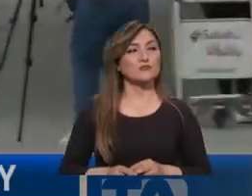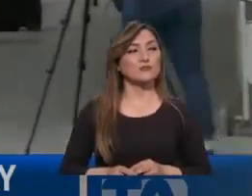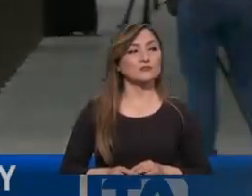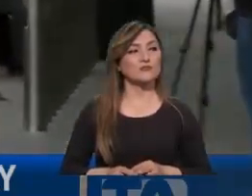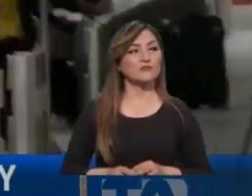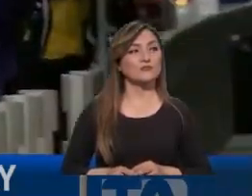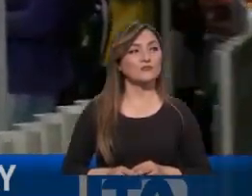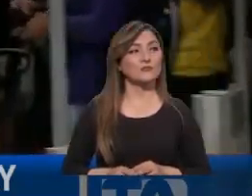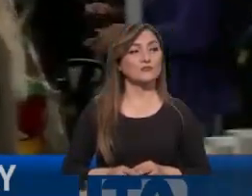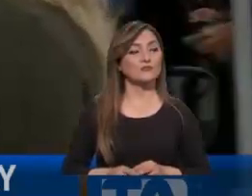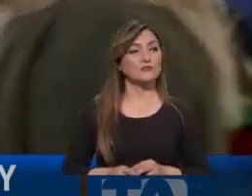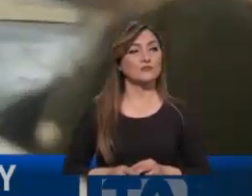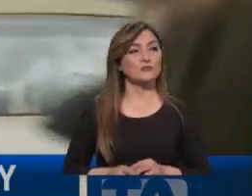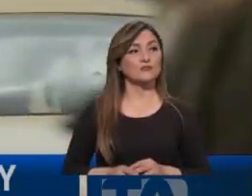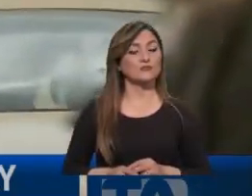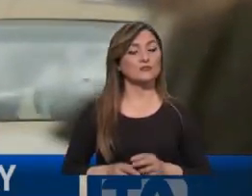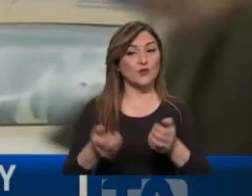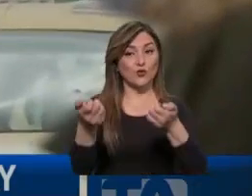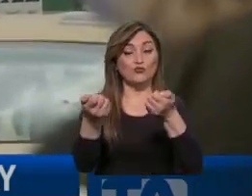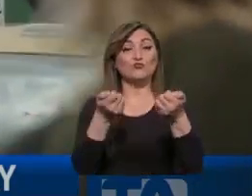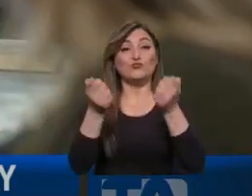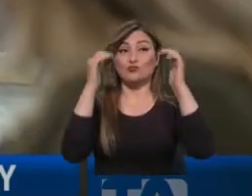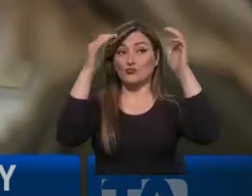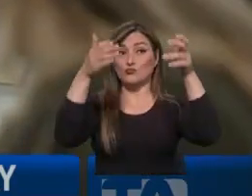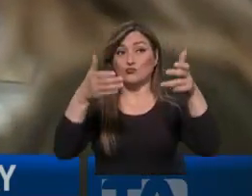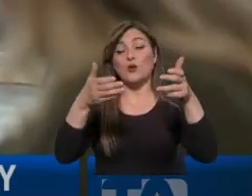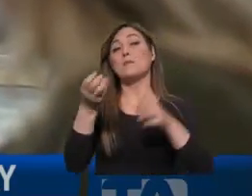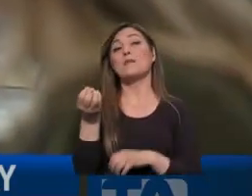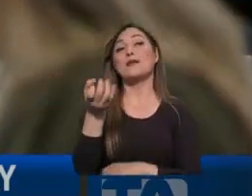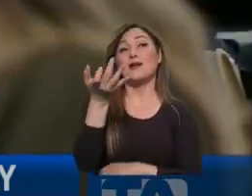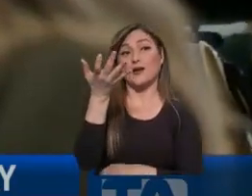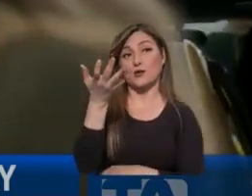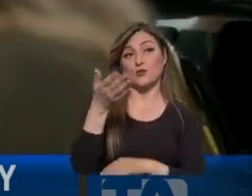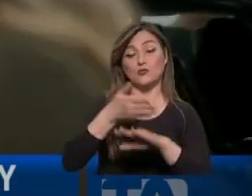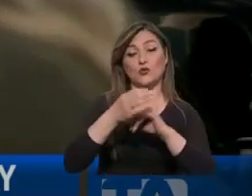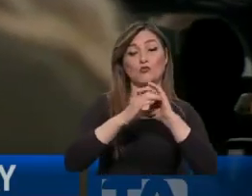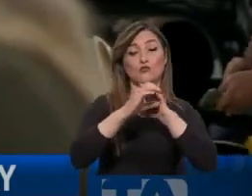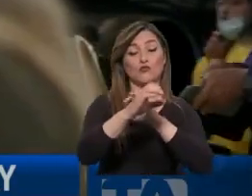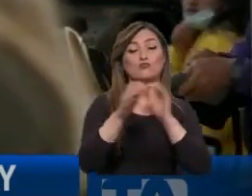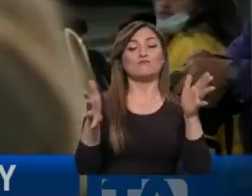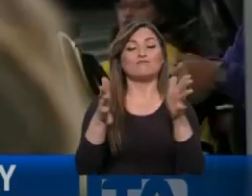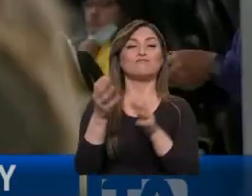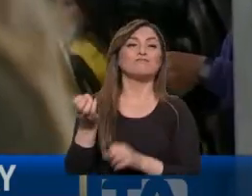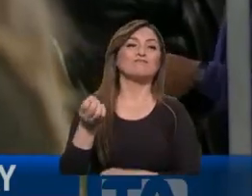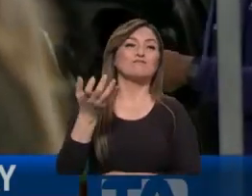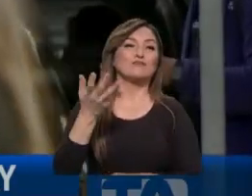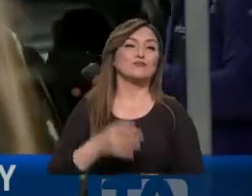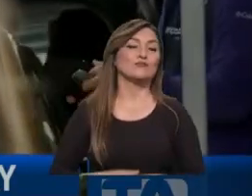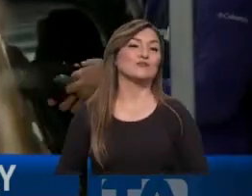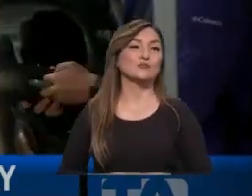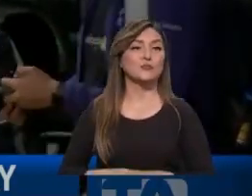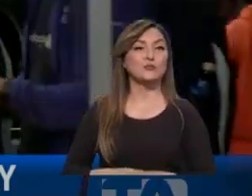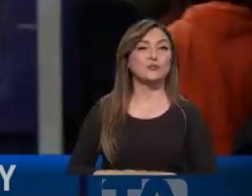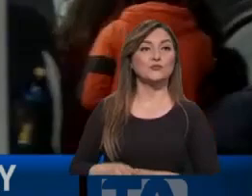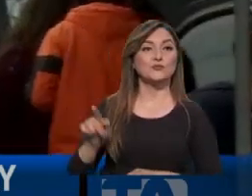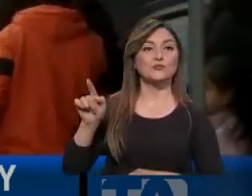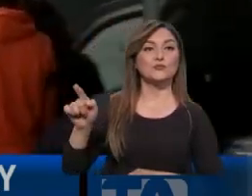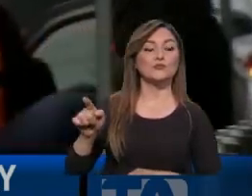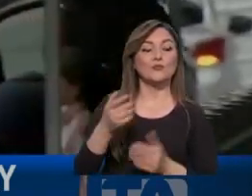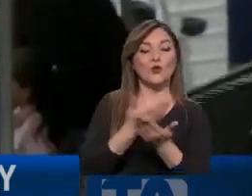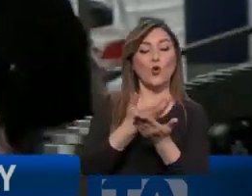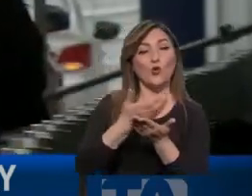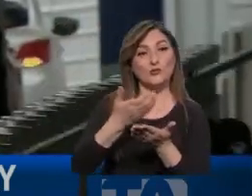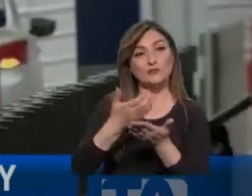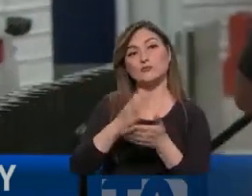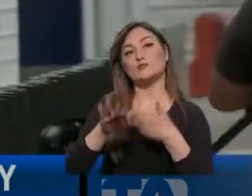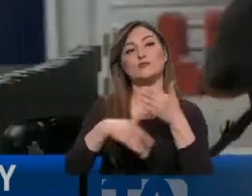ahí, obviamente, la furgoneta blanca, primero un camión blanco, luego una furgoneta blanca. En la furgoneta van los utileros de la